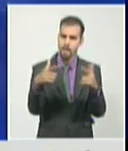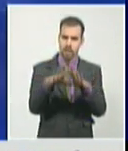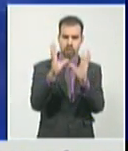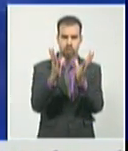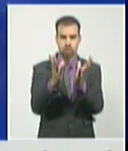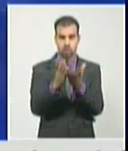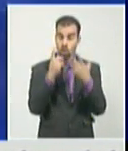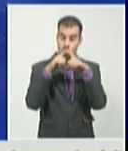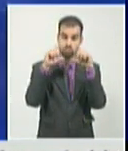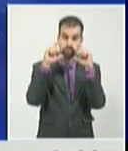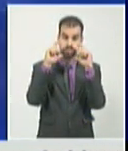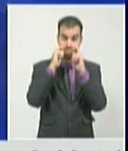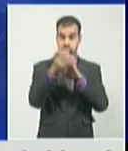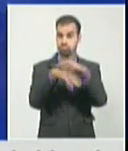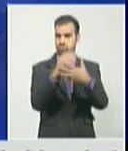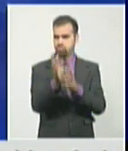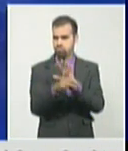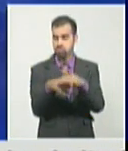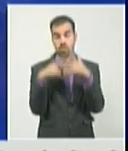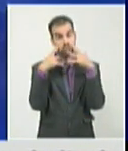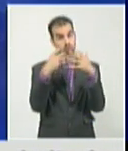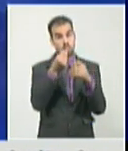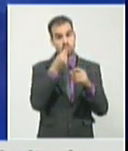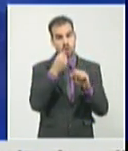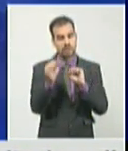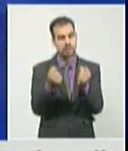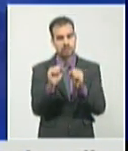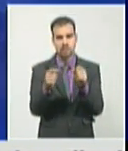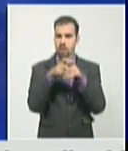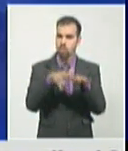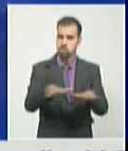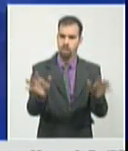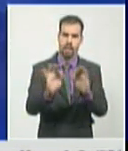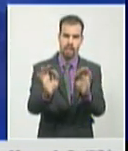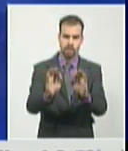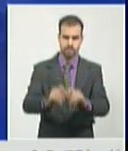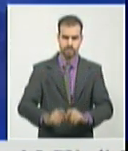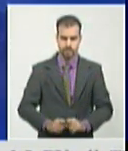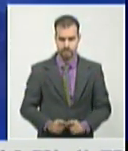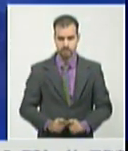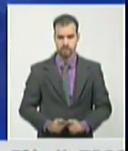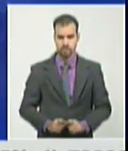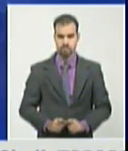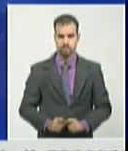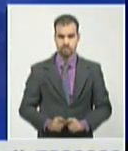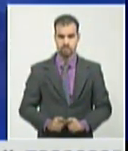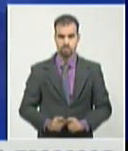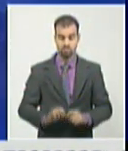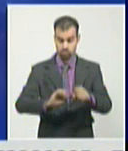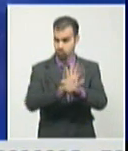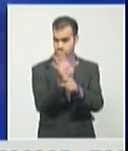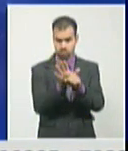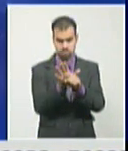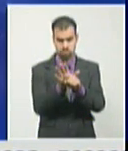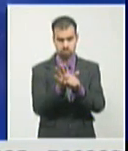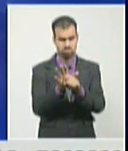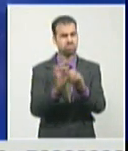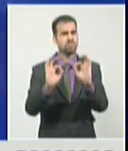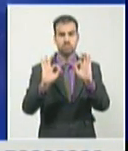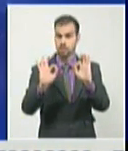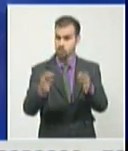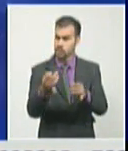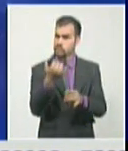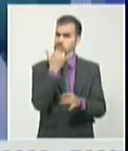para lograr controlar esta enfermedad proximidad que sigue haciendo daño y